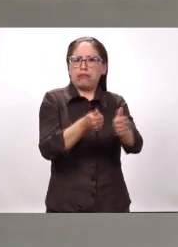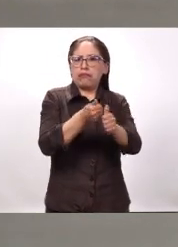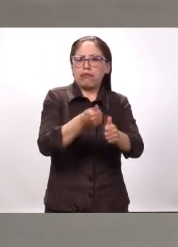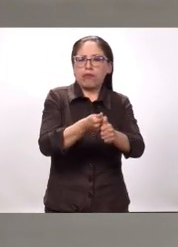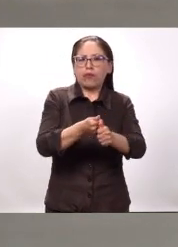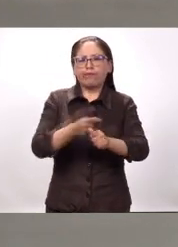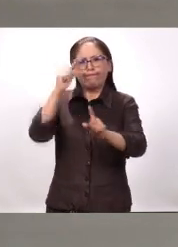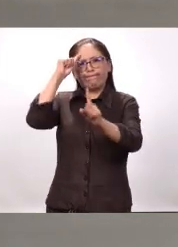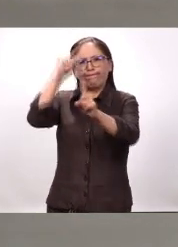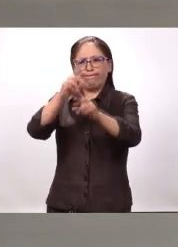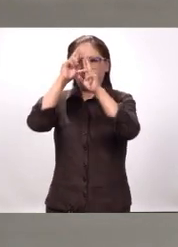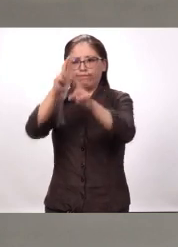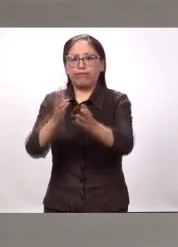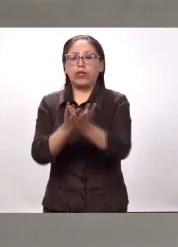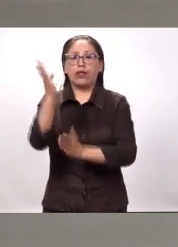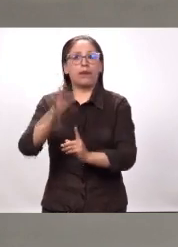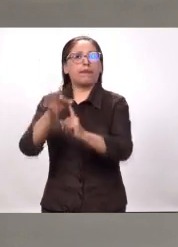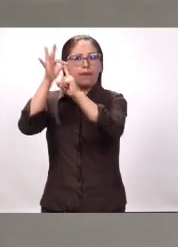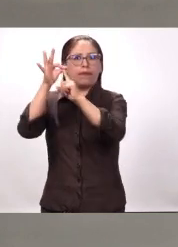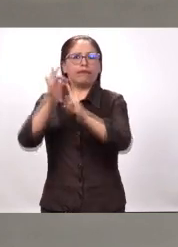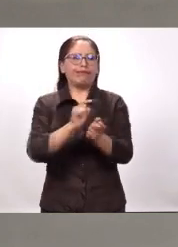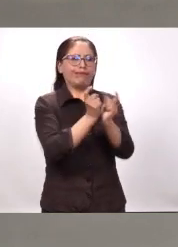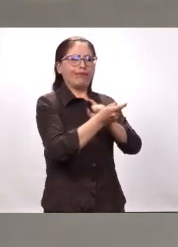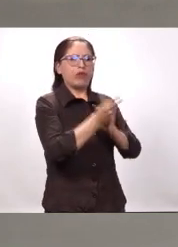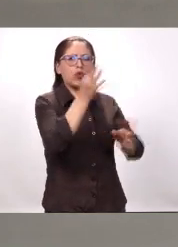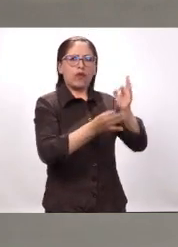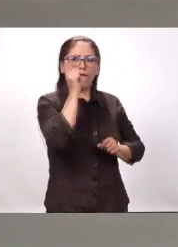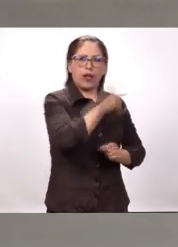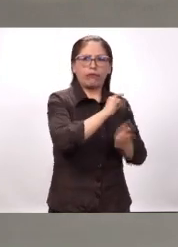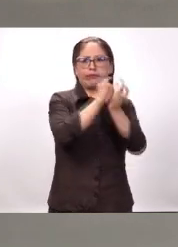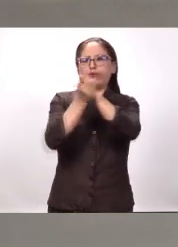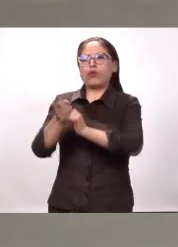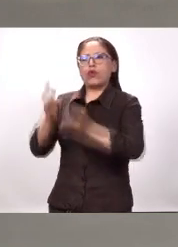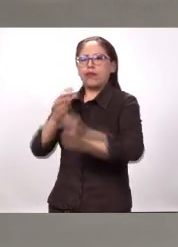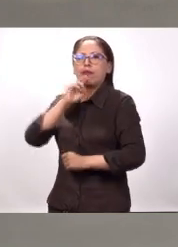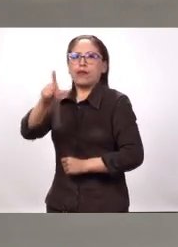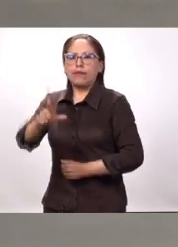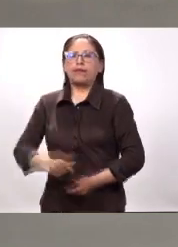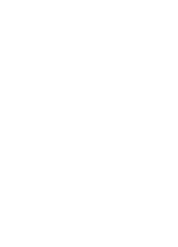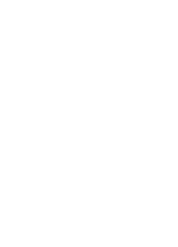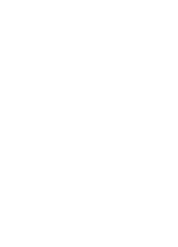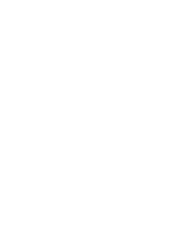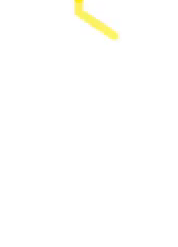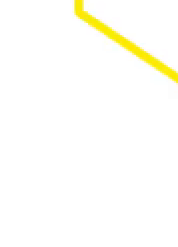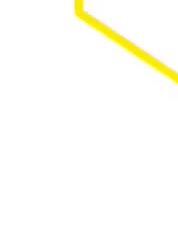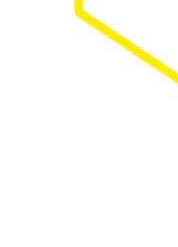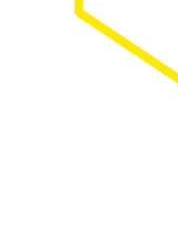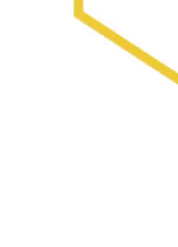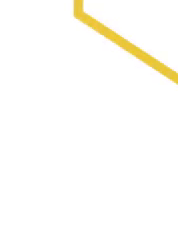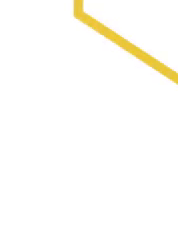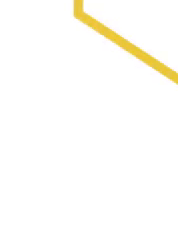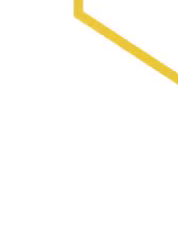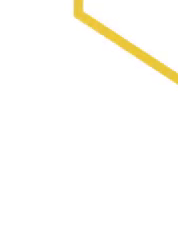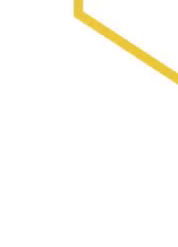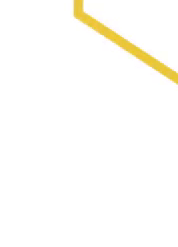manera objetiva, respetando derechos fundamentales. Transitaremos de una justicia aparente a una justicia real.